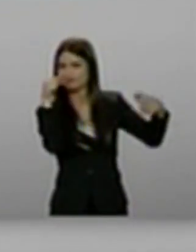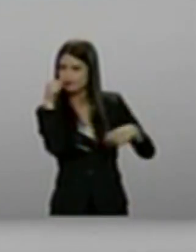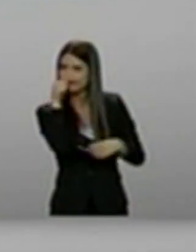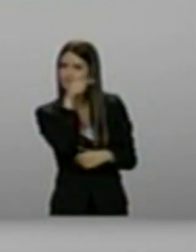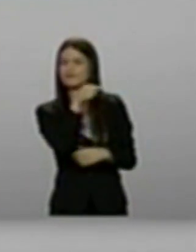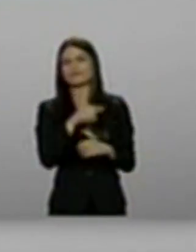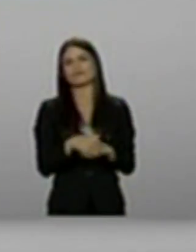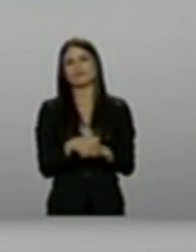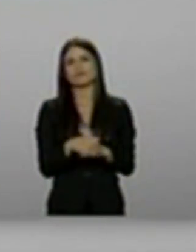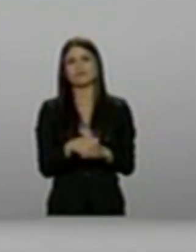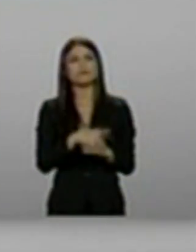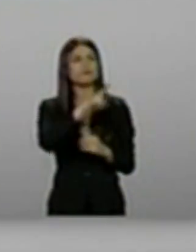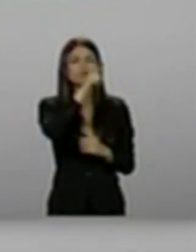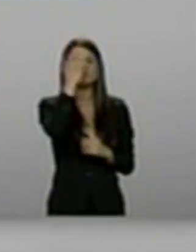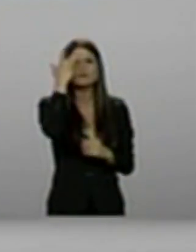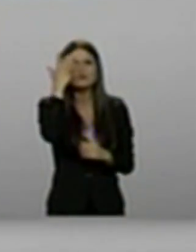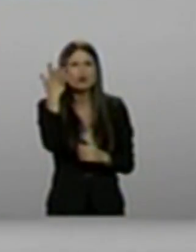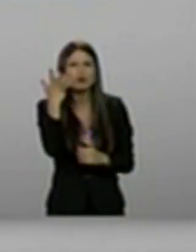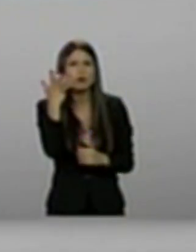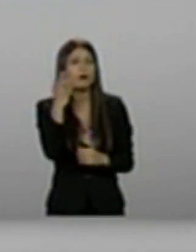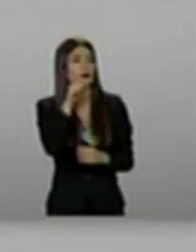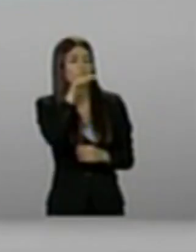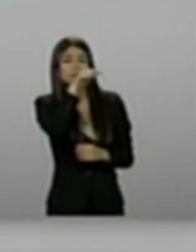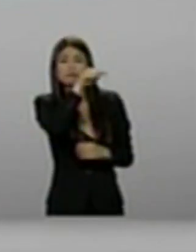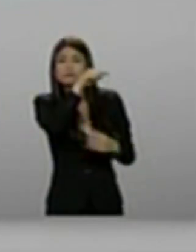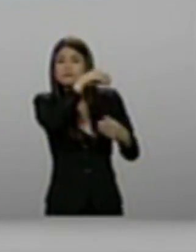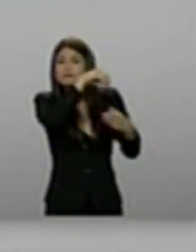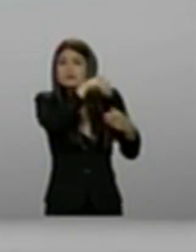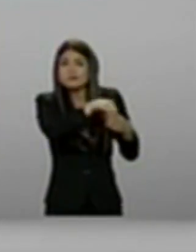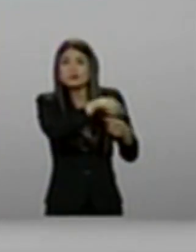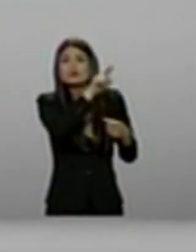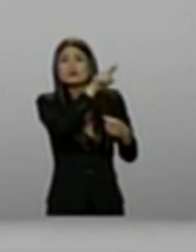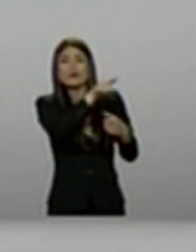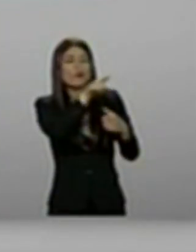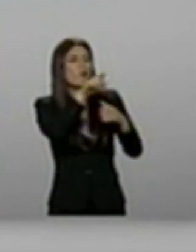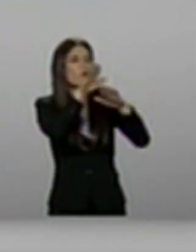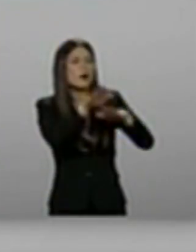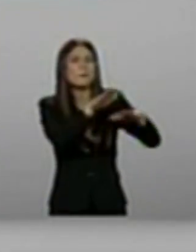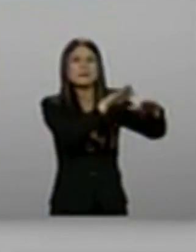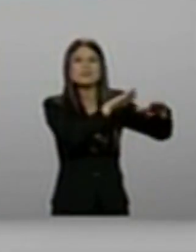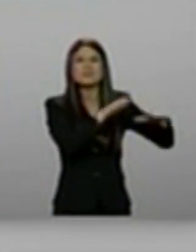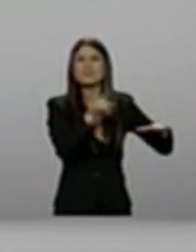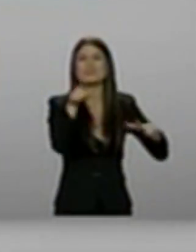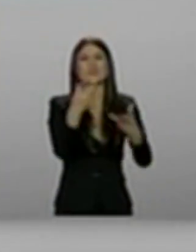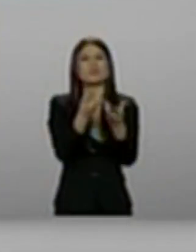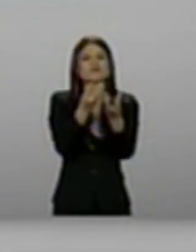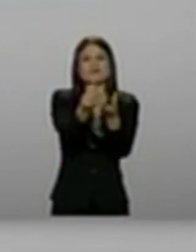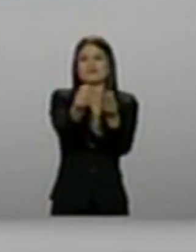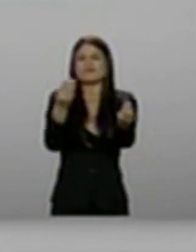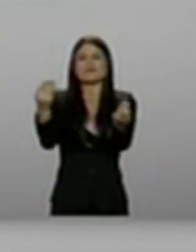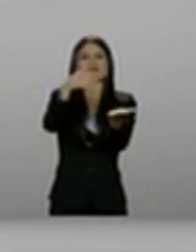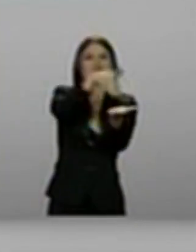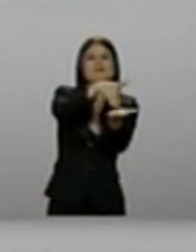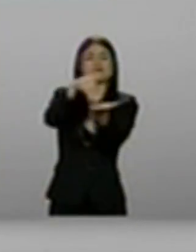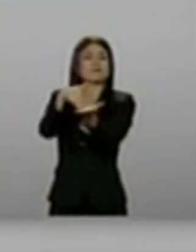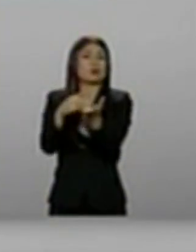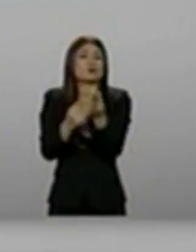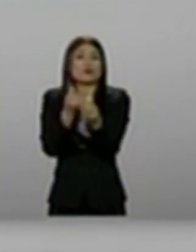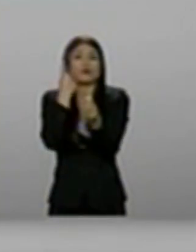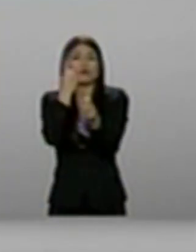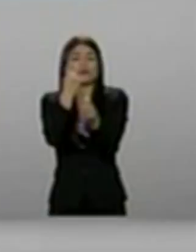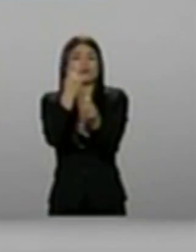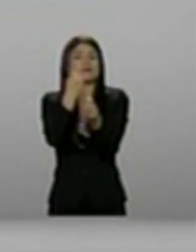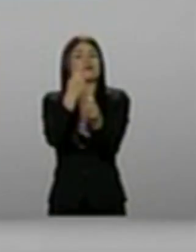donde además están representadas todas las visiones y opciones políticas del país, desde la extrema